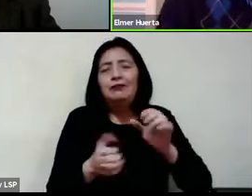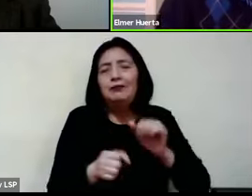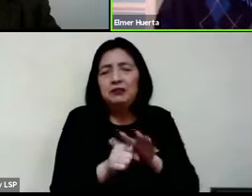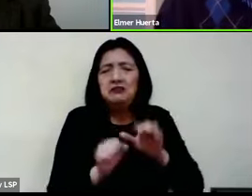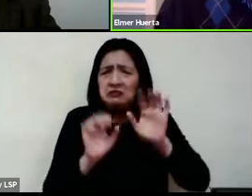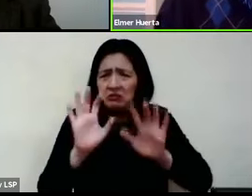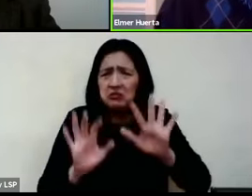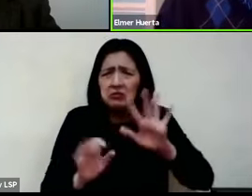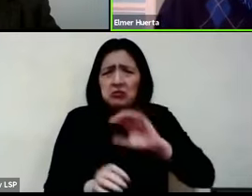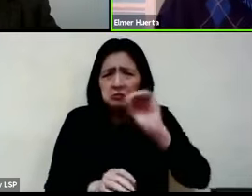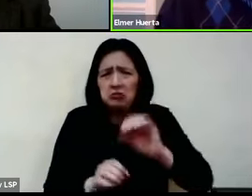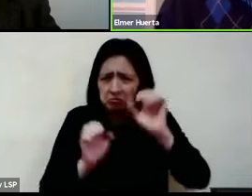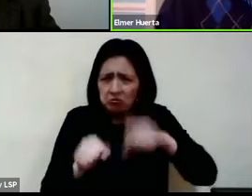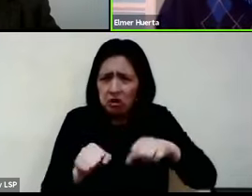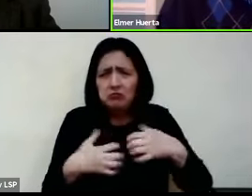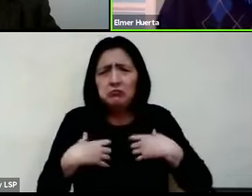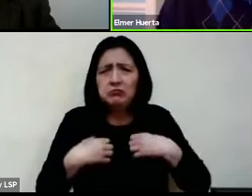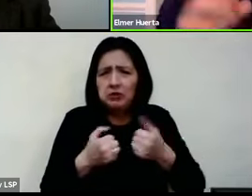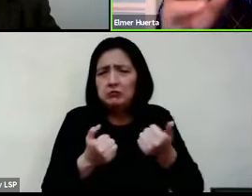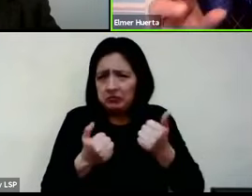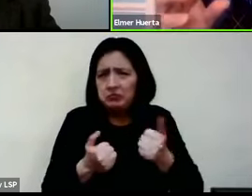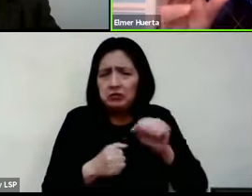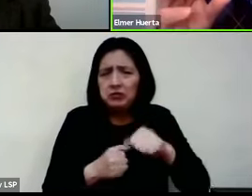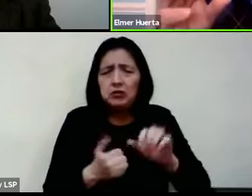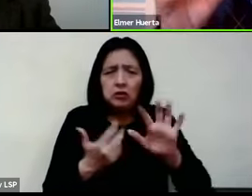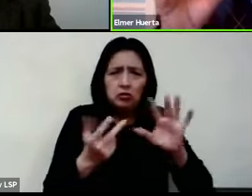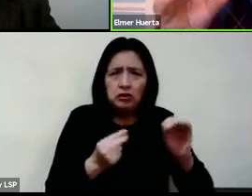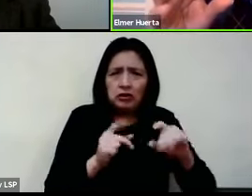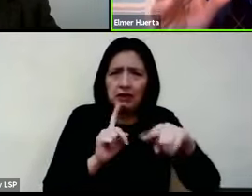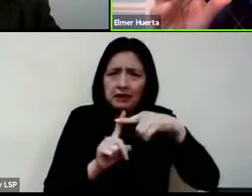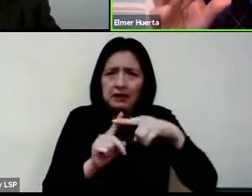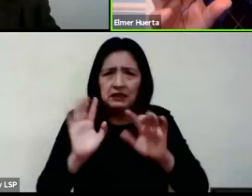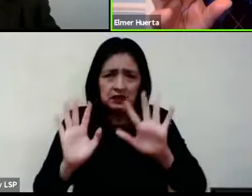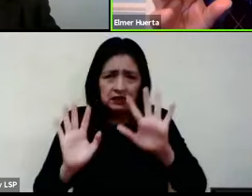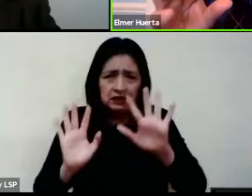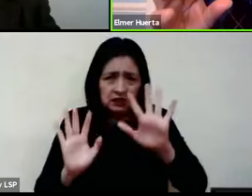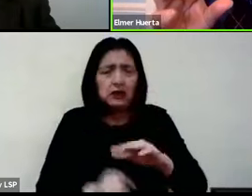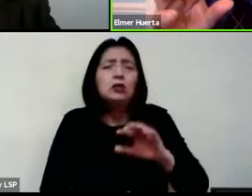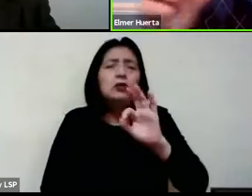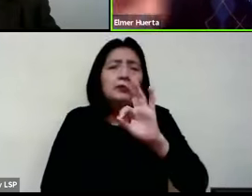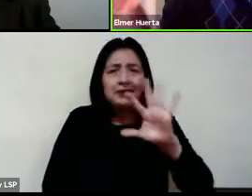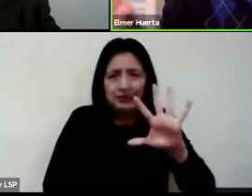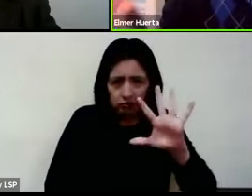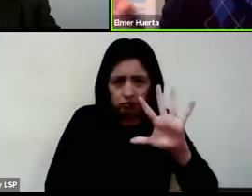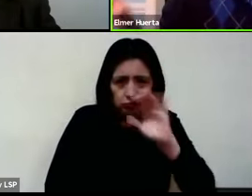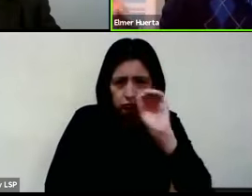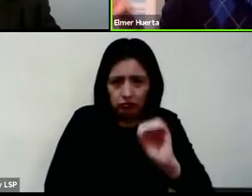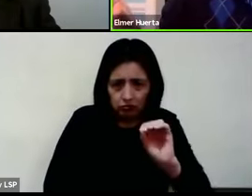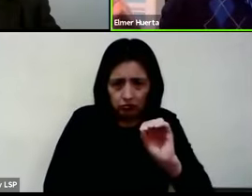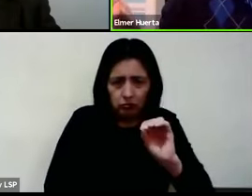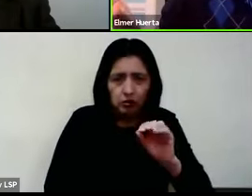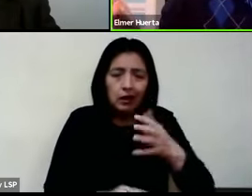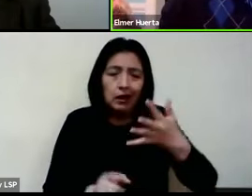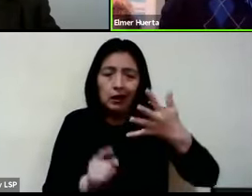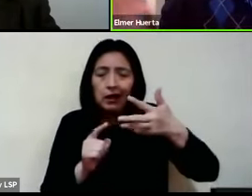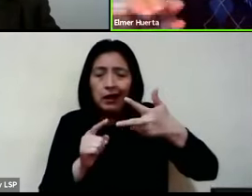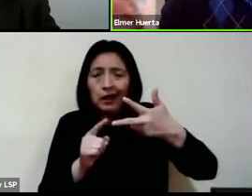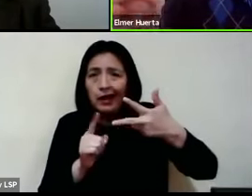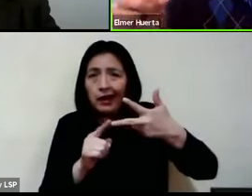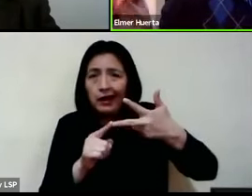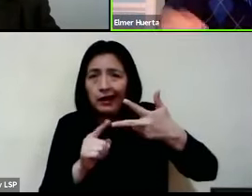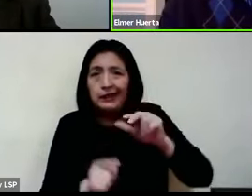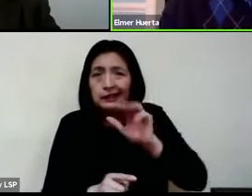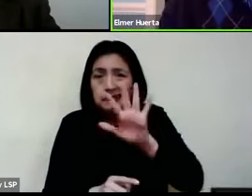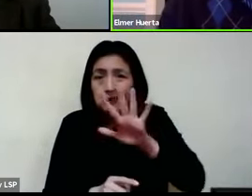a salir y se va a recuperar. 80 más 15, 95. El 5% restante,